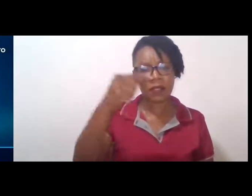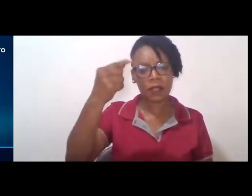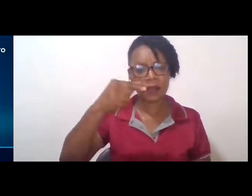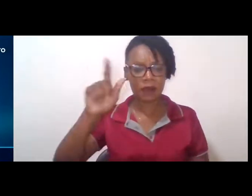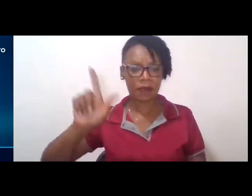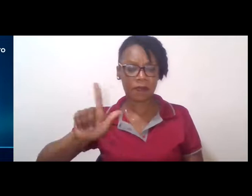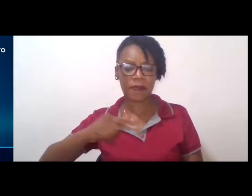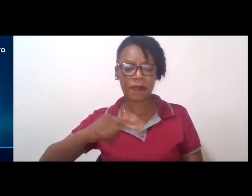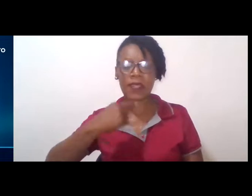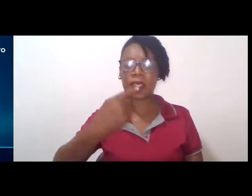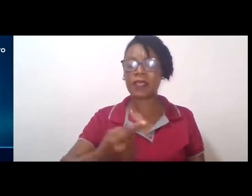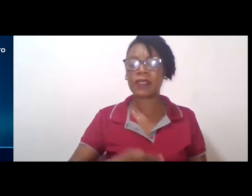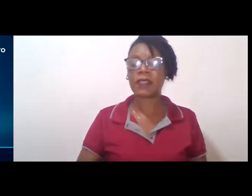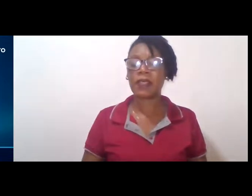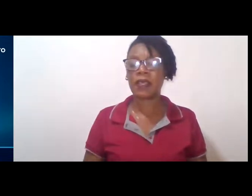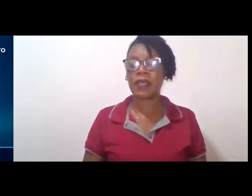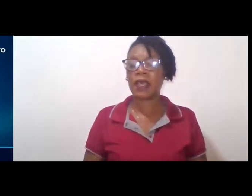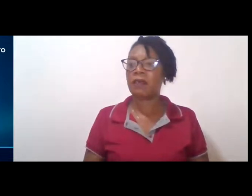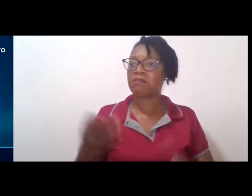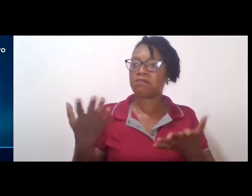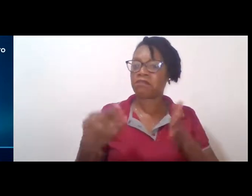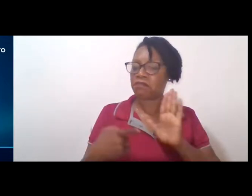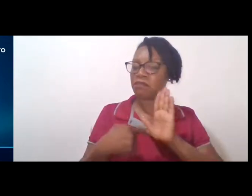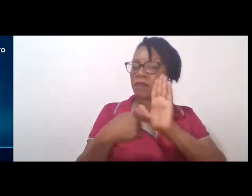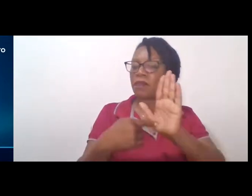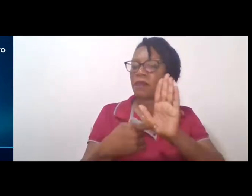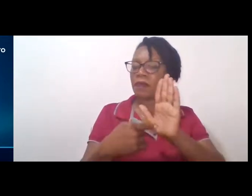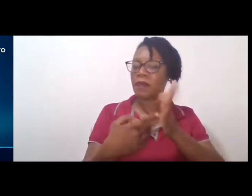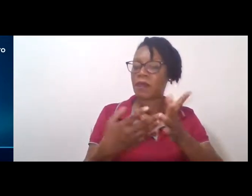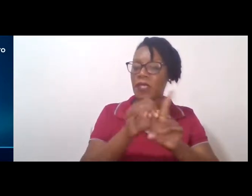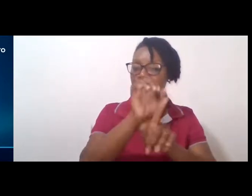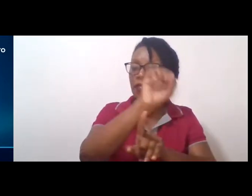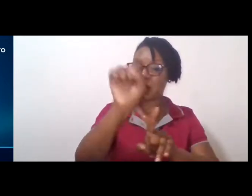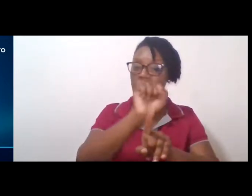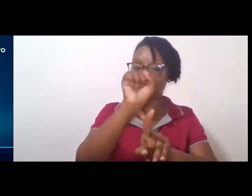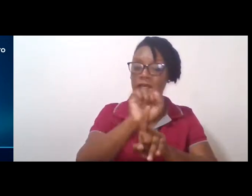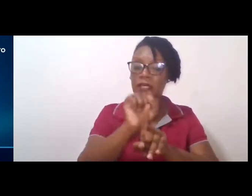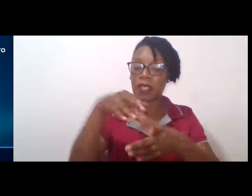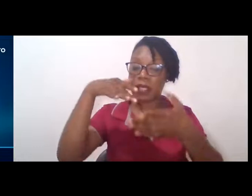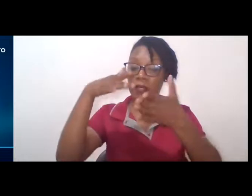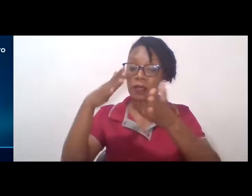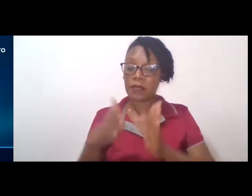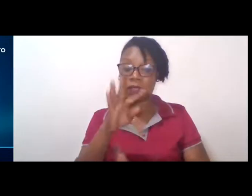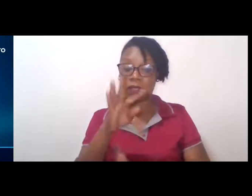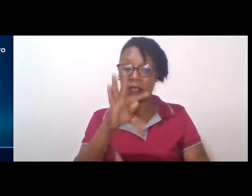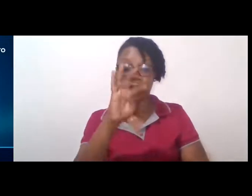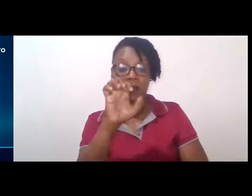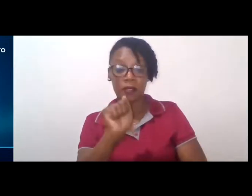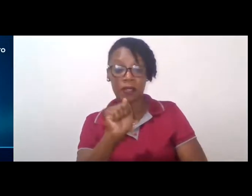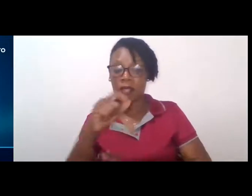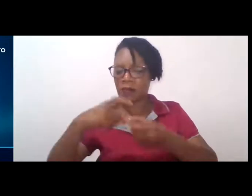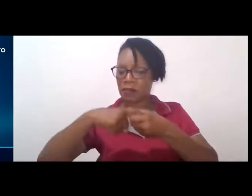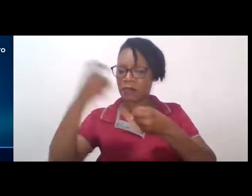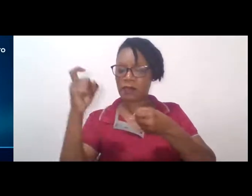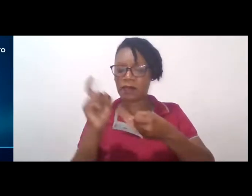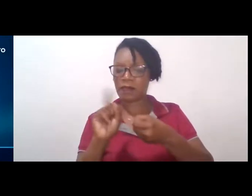pues claramente nos mostramos ante las circunstancias, ¿verdad? Y esto pues el estudiante TEA no está desvinculado